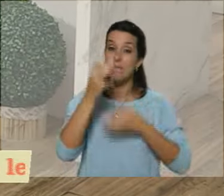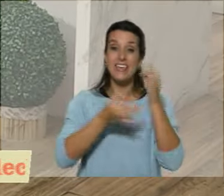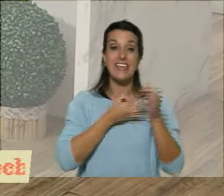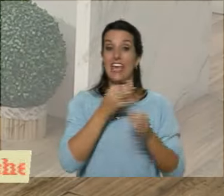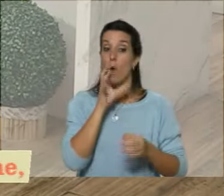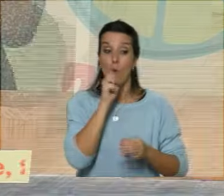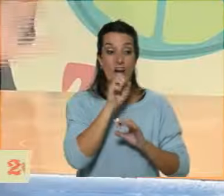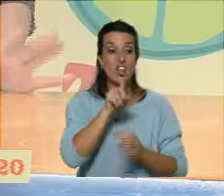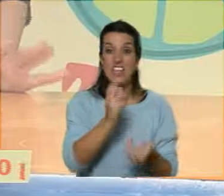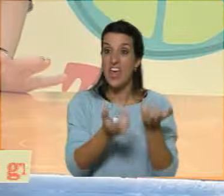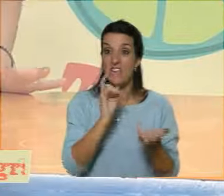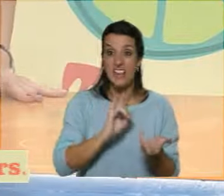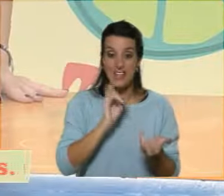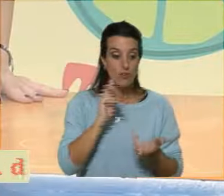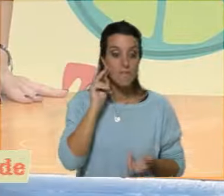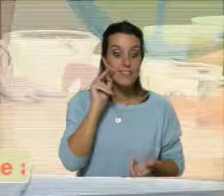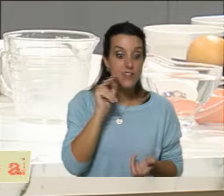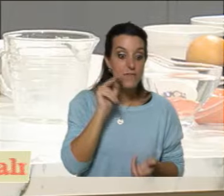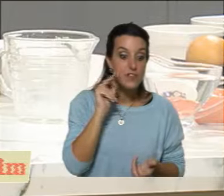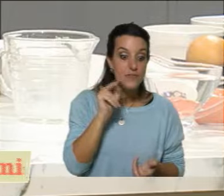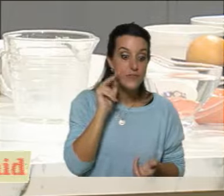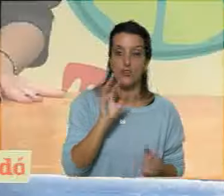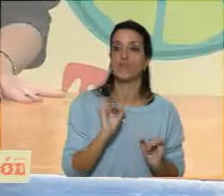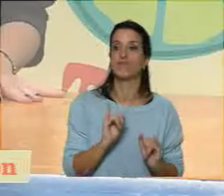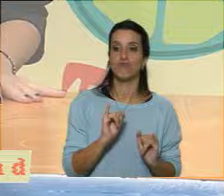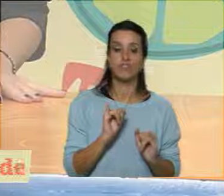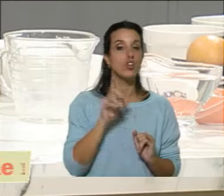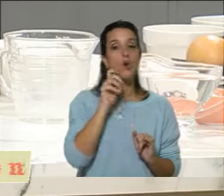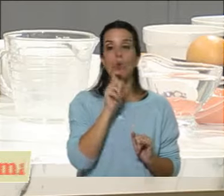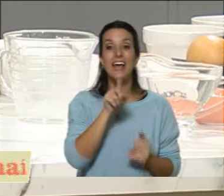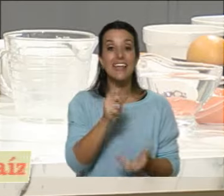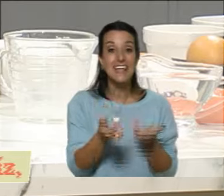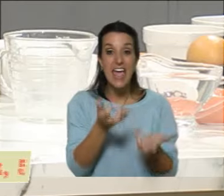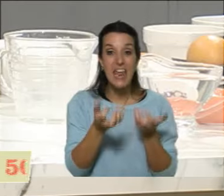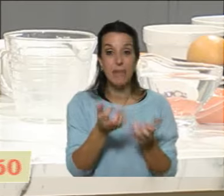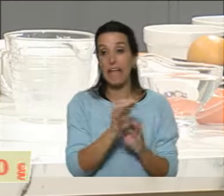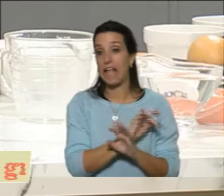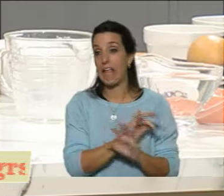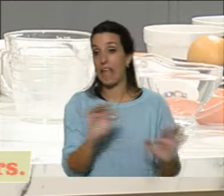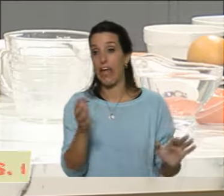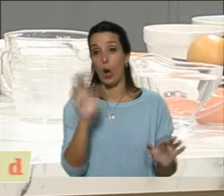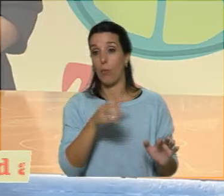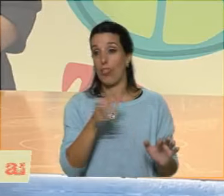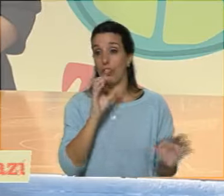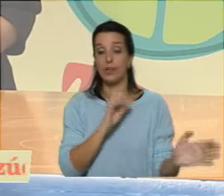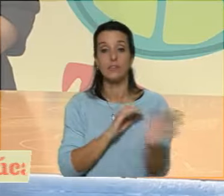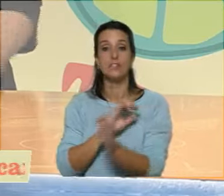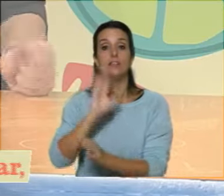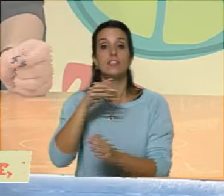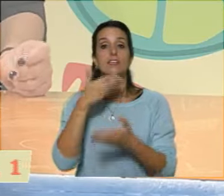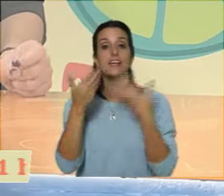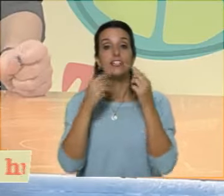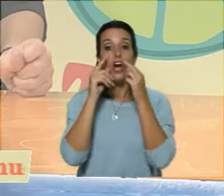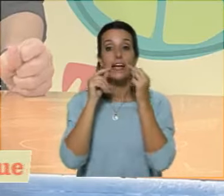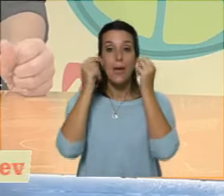me hierva ya la leche. Ya lo hablamos que vos te quedás ahí como pegadita, sí, para pegadita. Que no suceda. Sí, ¿eh? Si se me hierve, me cuesta tomarla. La canción de Camilo ¿sí?